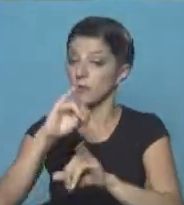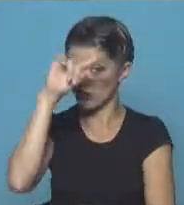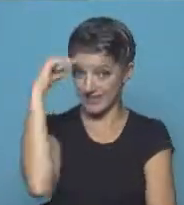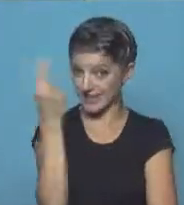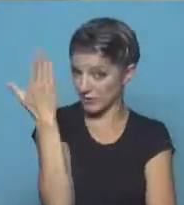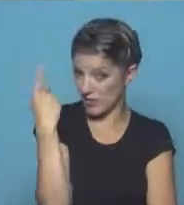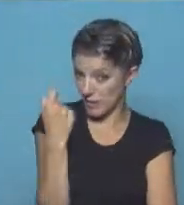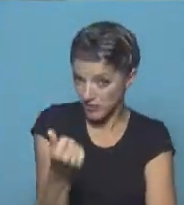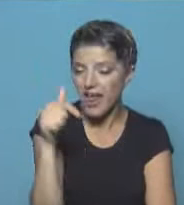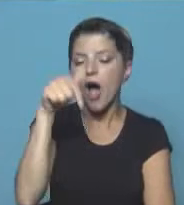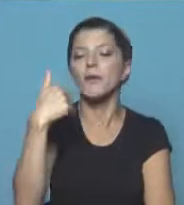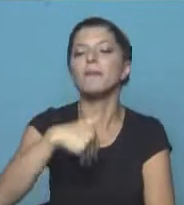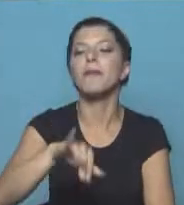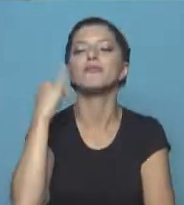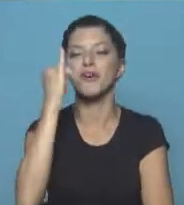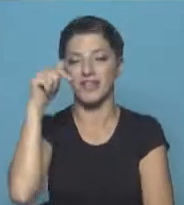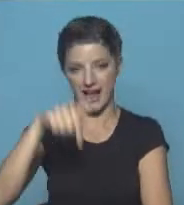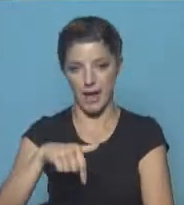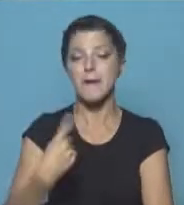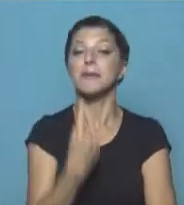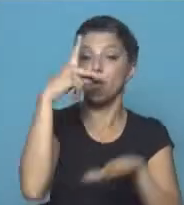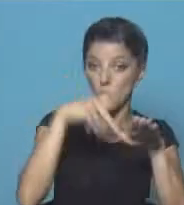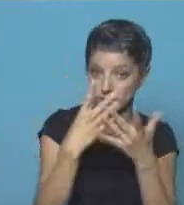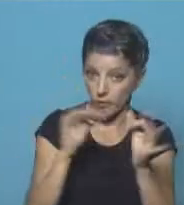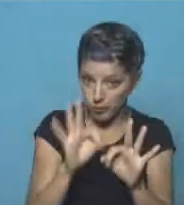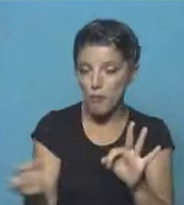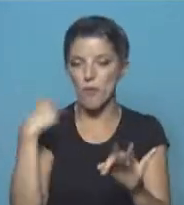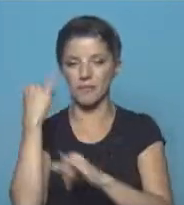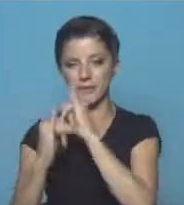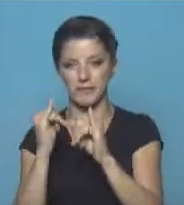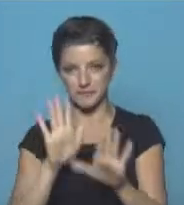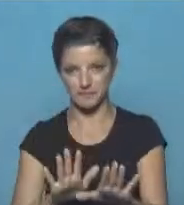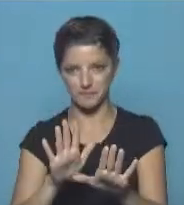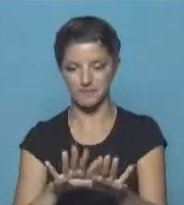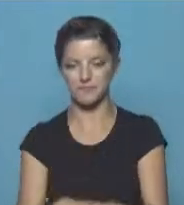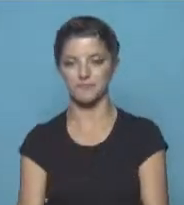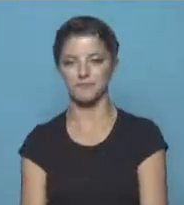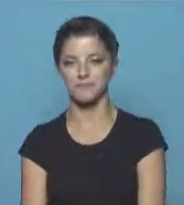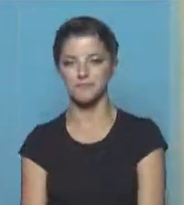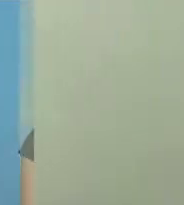última hora se las contamos aquí. Luego de la pausa, no se vayan, ya volvemos.